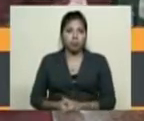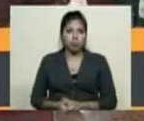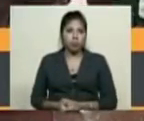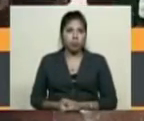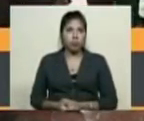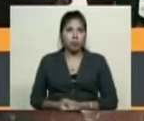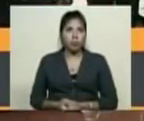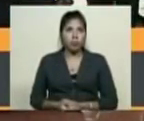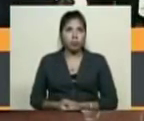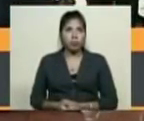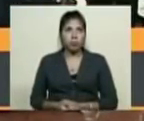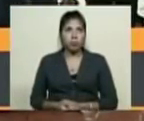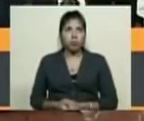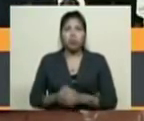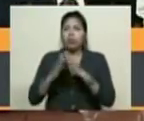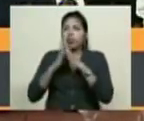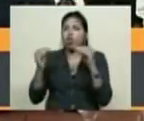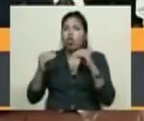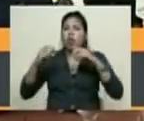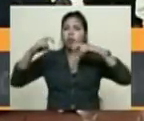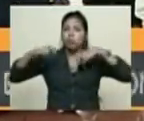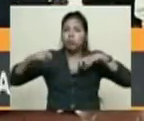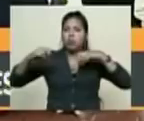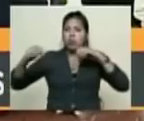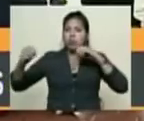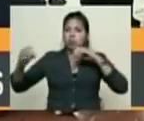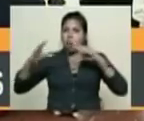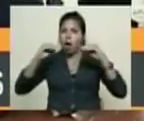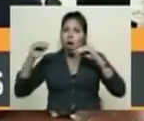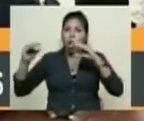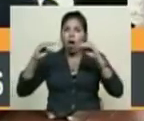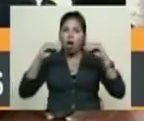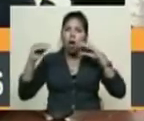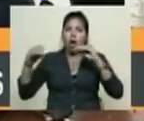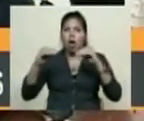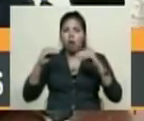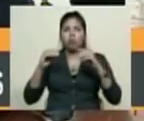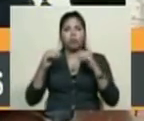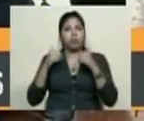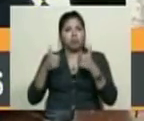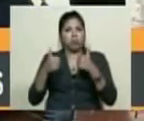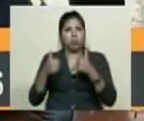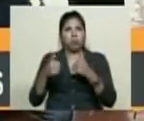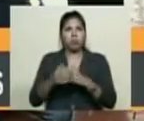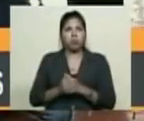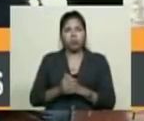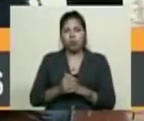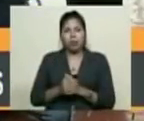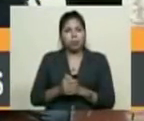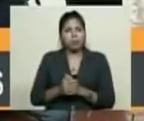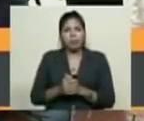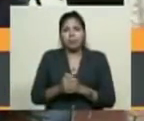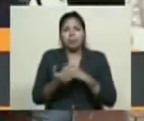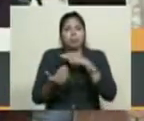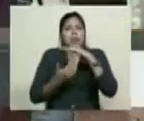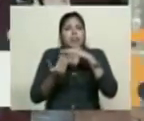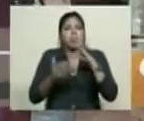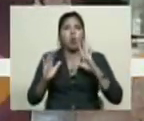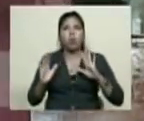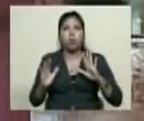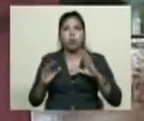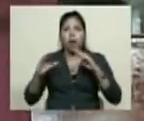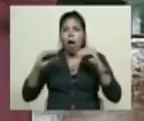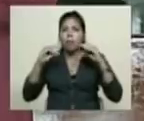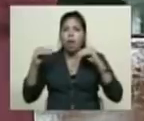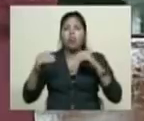En toda conversación, en toda negociación hay que ceder. Ese es el ABC de la diplomacia,